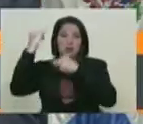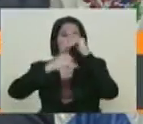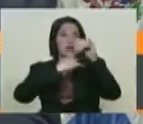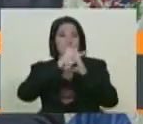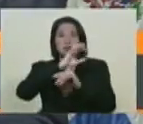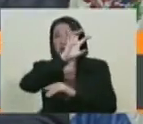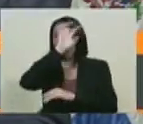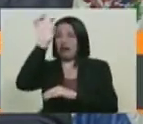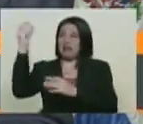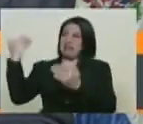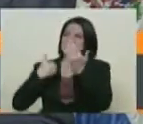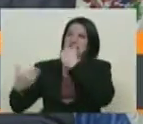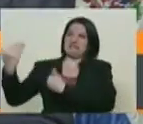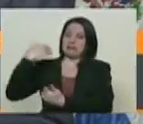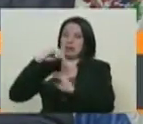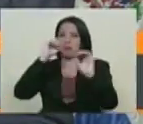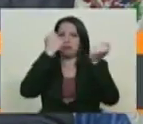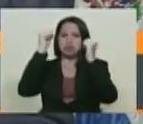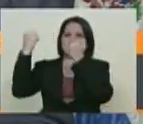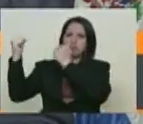La violencia en forma de bloqueo